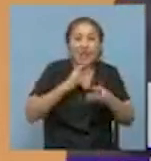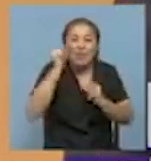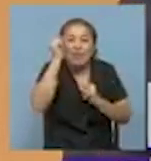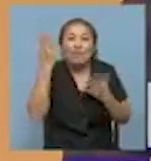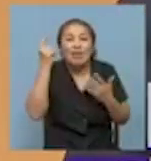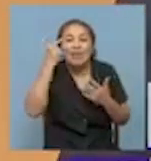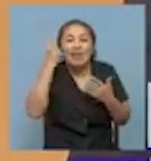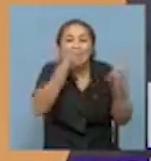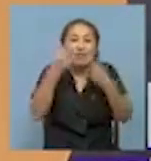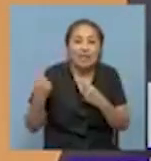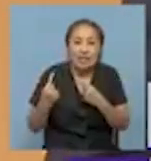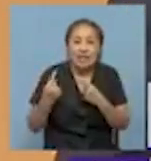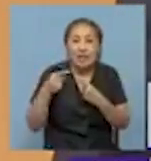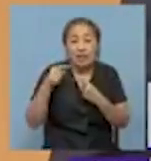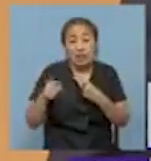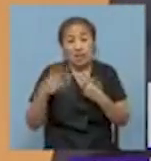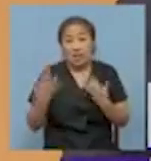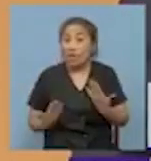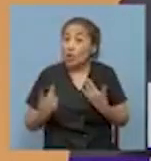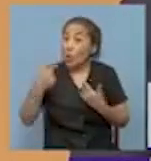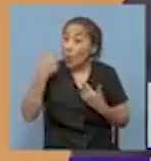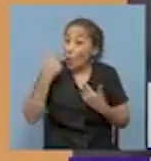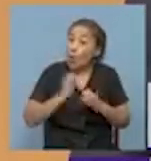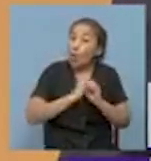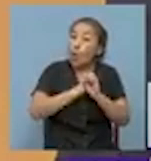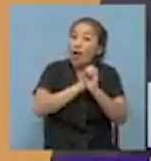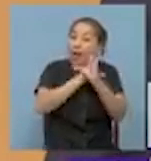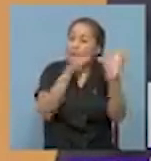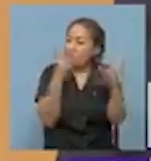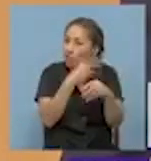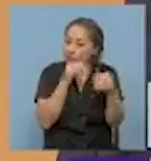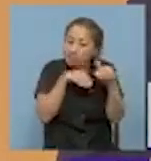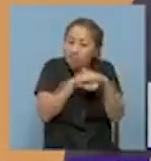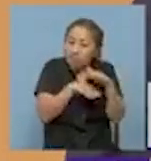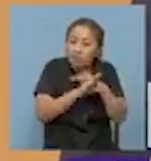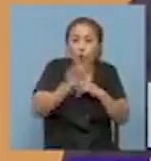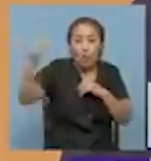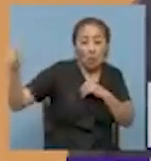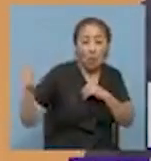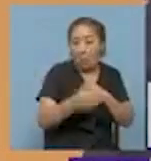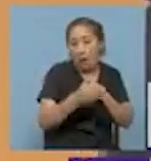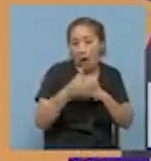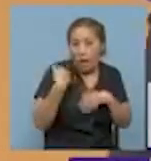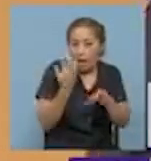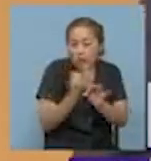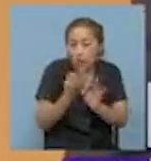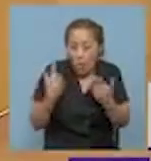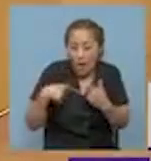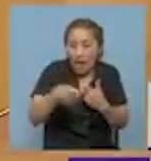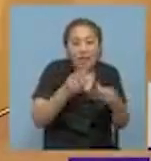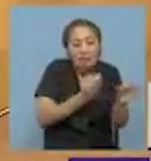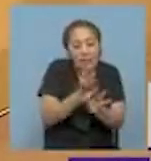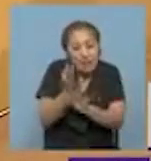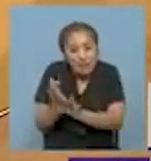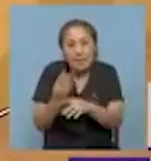sin que esto esté debidamente explicitado si uno manda a un chico a una escuela donde sabe que se le van a dar